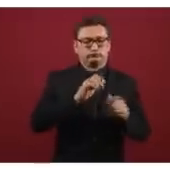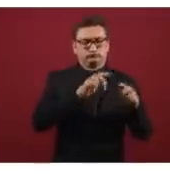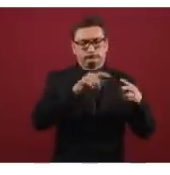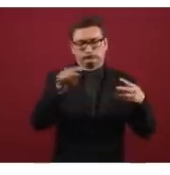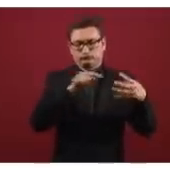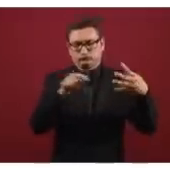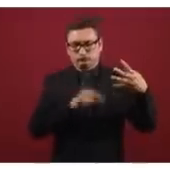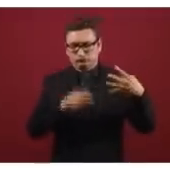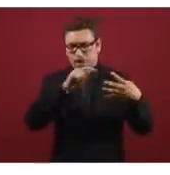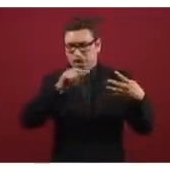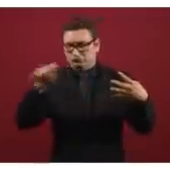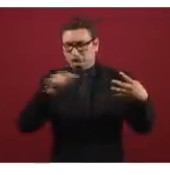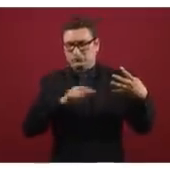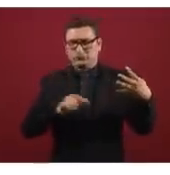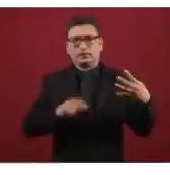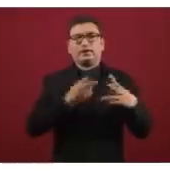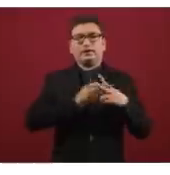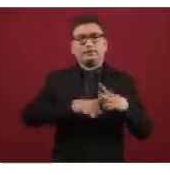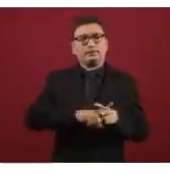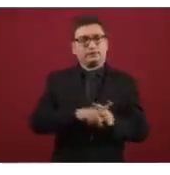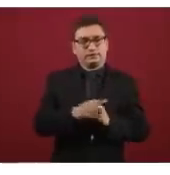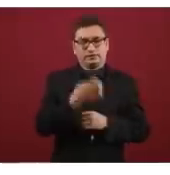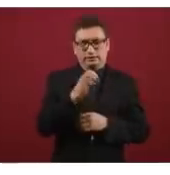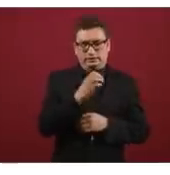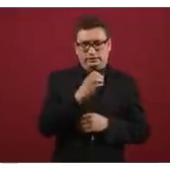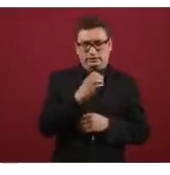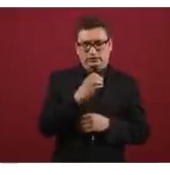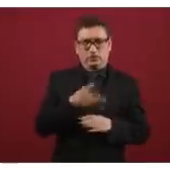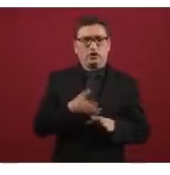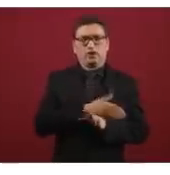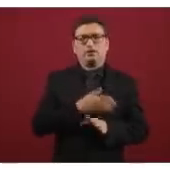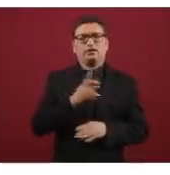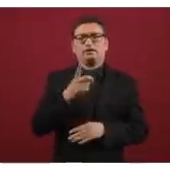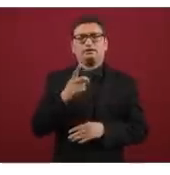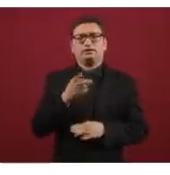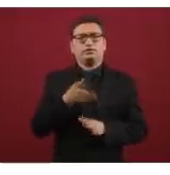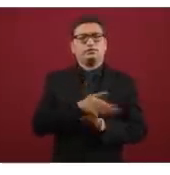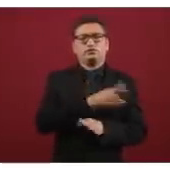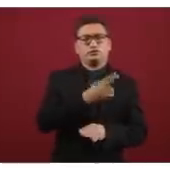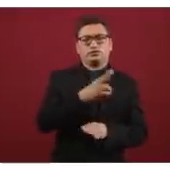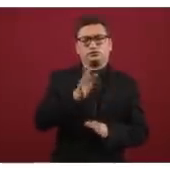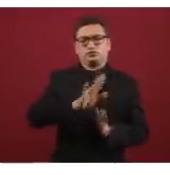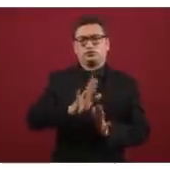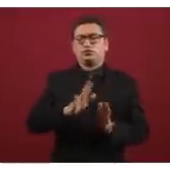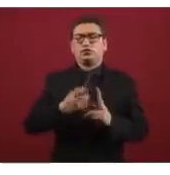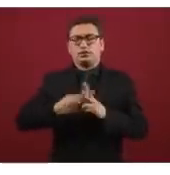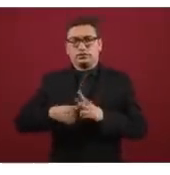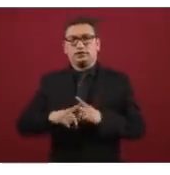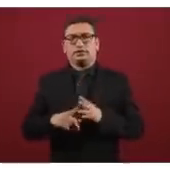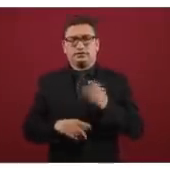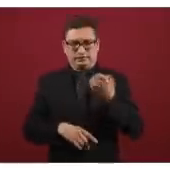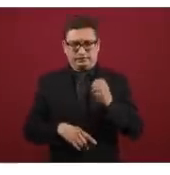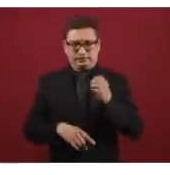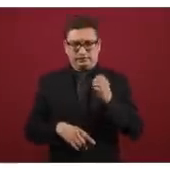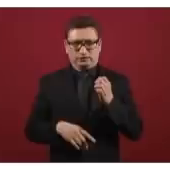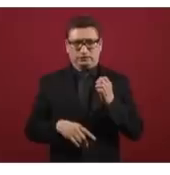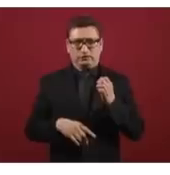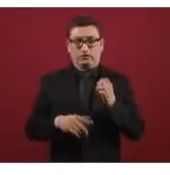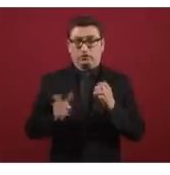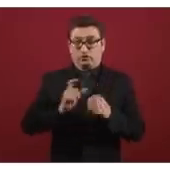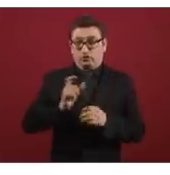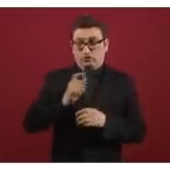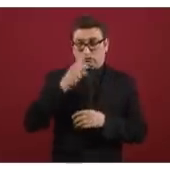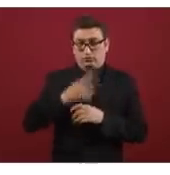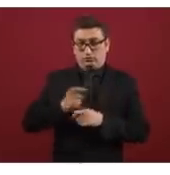desde enero, ya no nos fuimos a diciembre o noviembre cuando lo recibimos, sino prácticamente cuando empezamos a